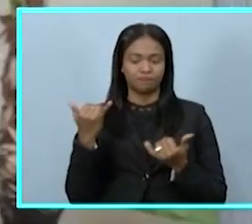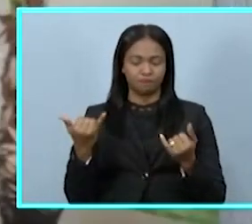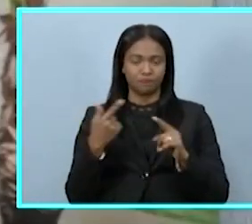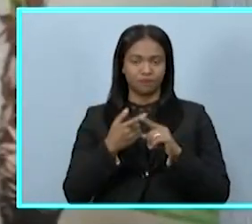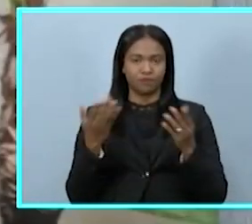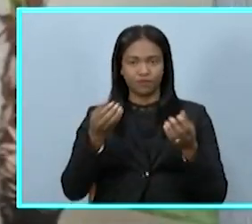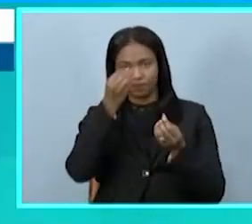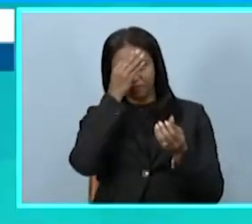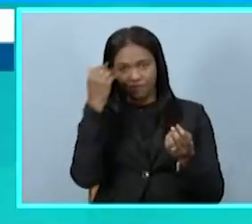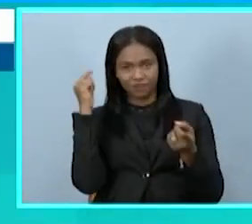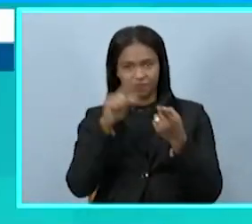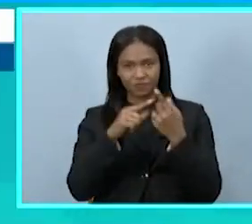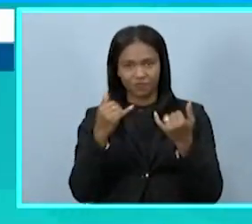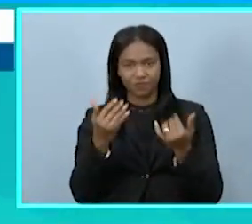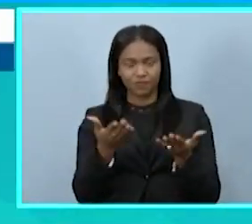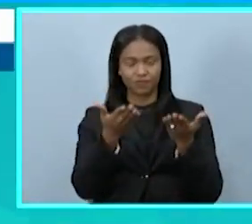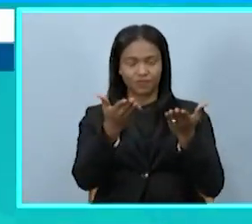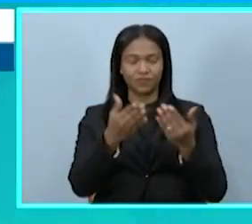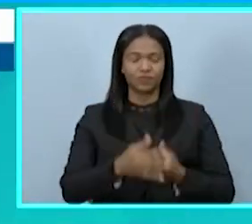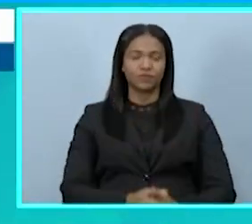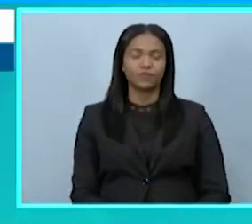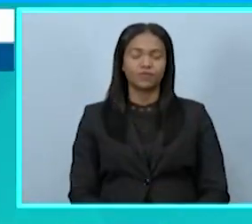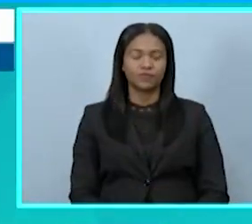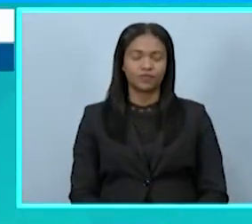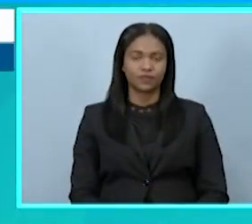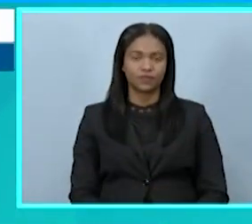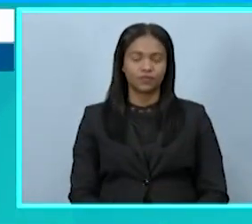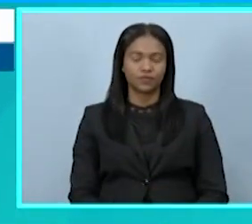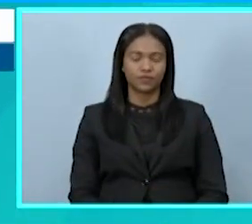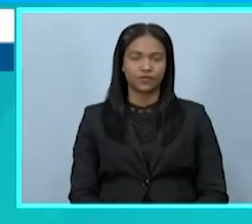que tengo por el momento. Regreso contigo a los estudios